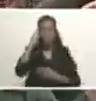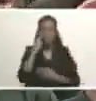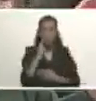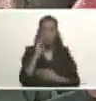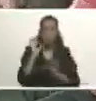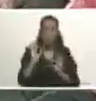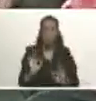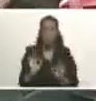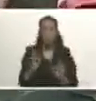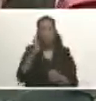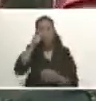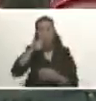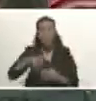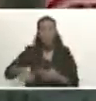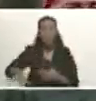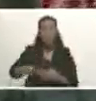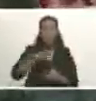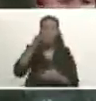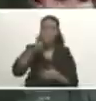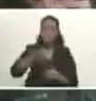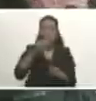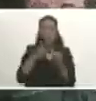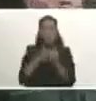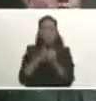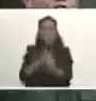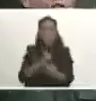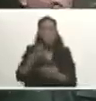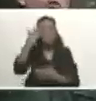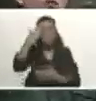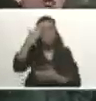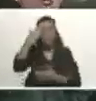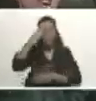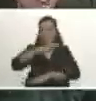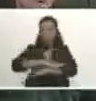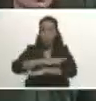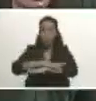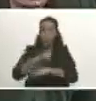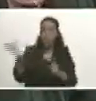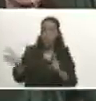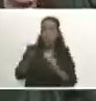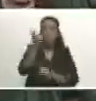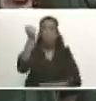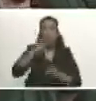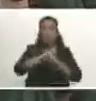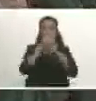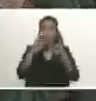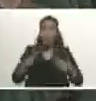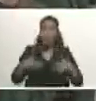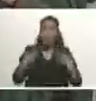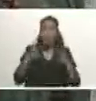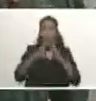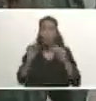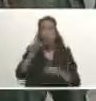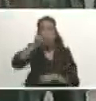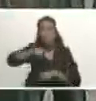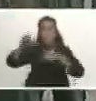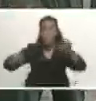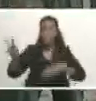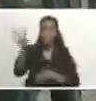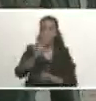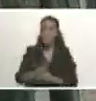y con nuestro pueblo, siempre guiado por su sabia conducción para lograr la suma de felicidad de todos los